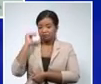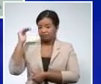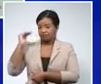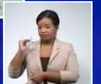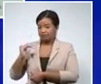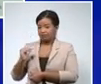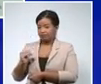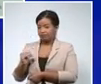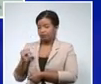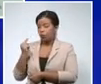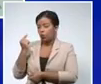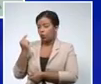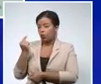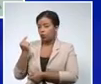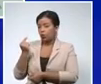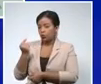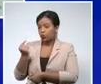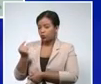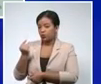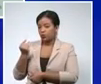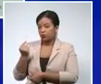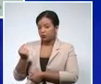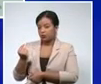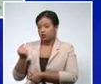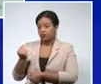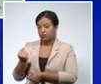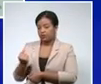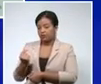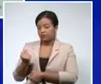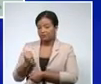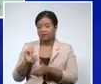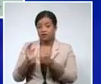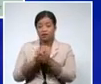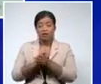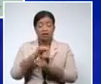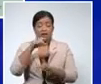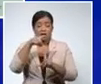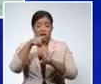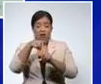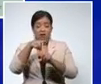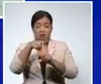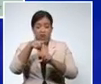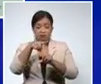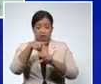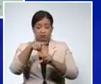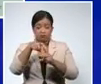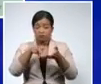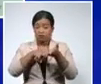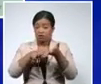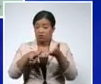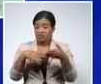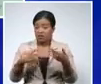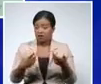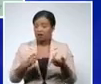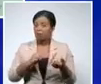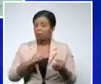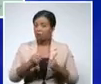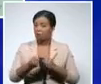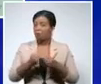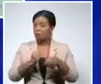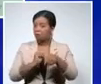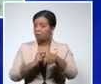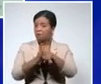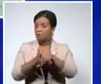caso autóctono cada uno. Matanza, provincia que mantiene un control de la